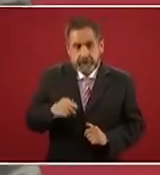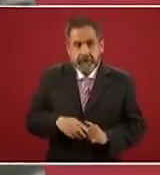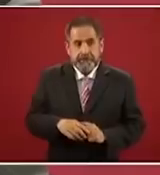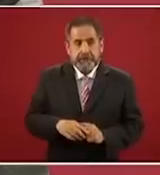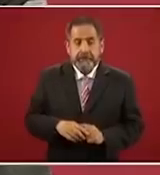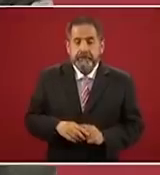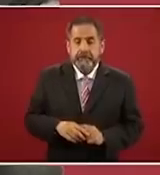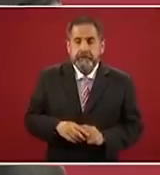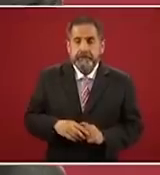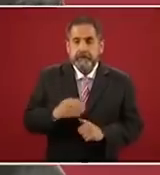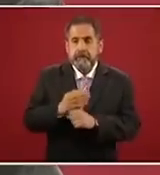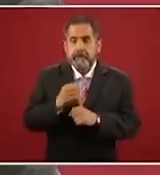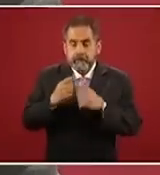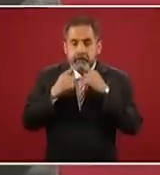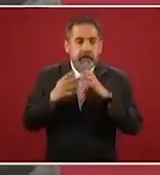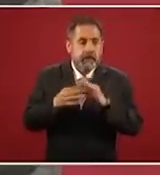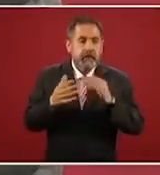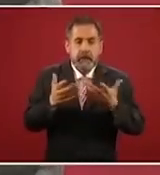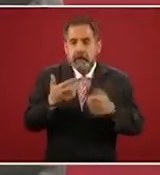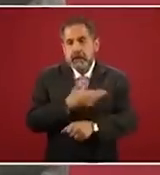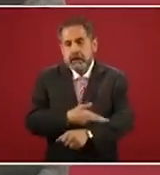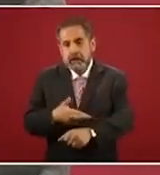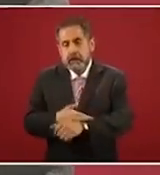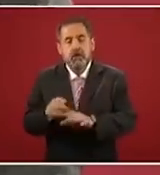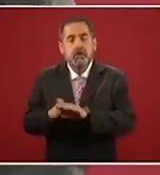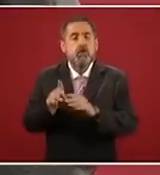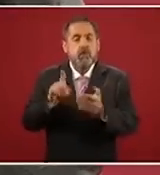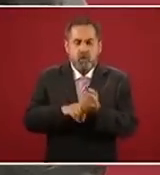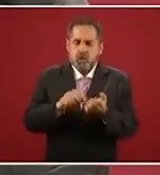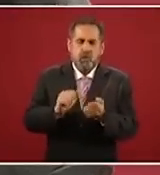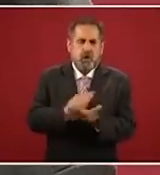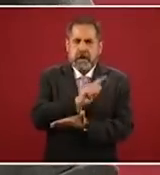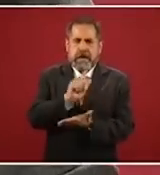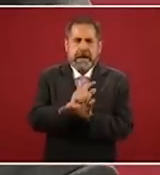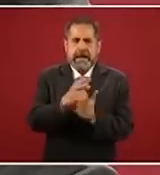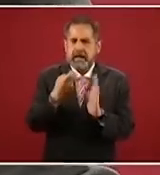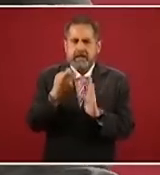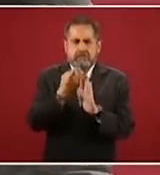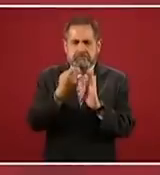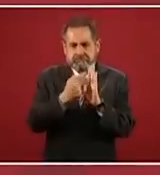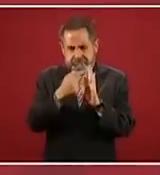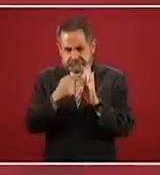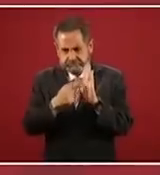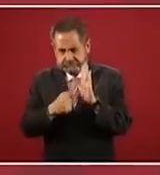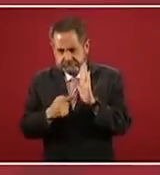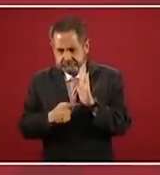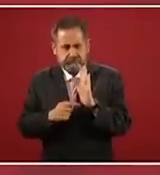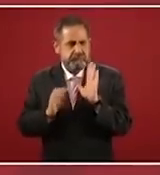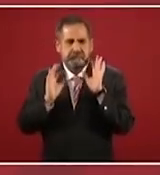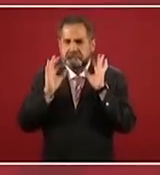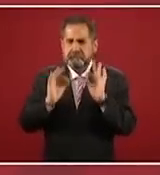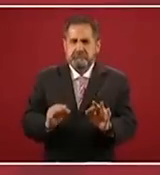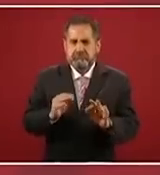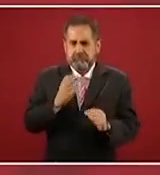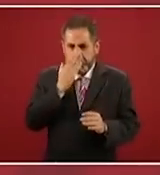se está llevando a cabo en el marco de la legalidad. Hay un